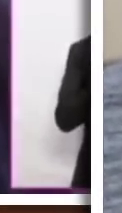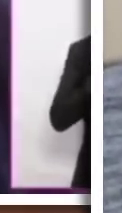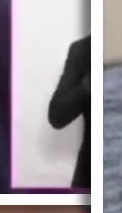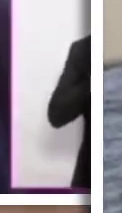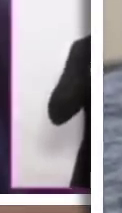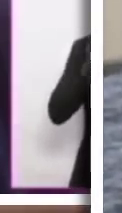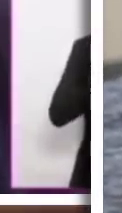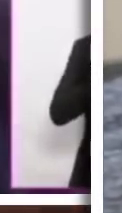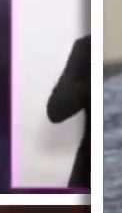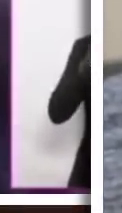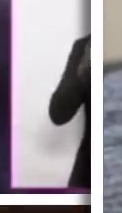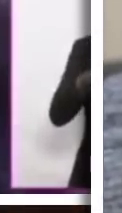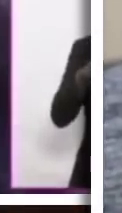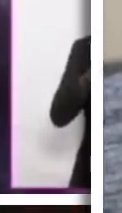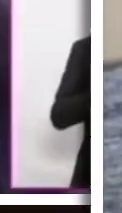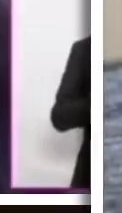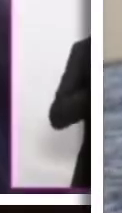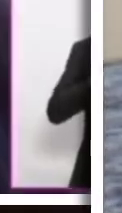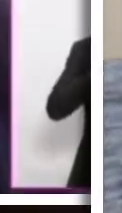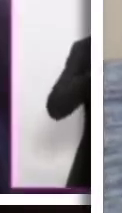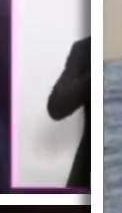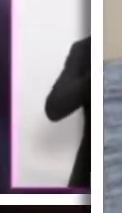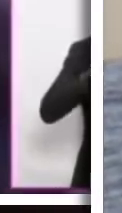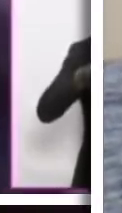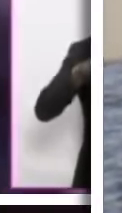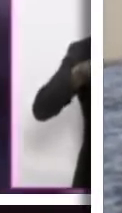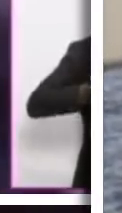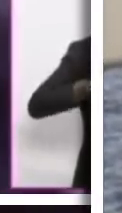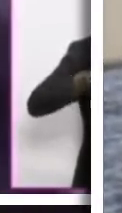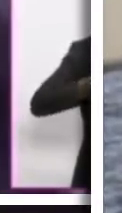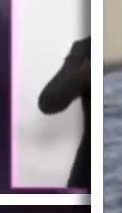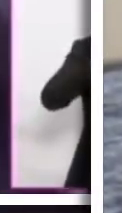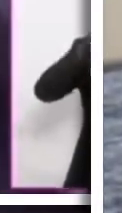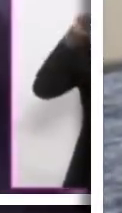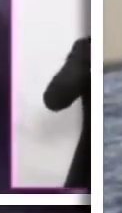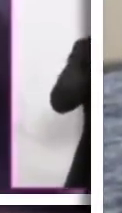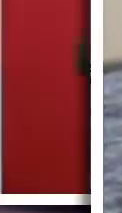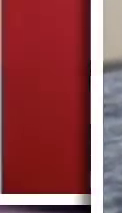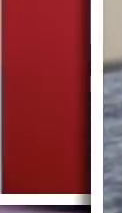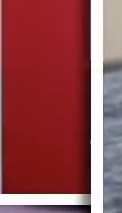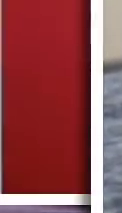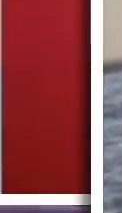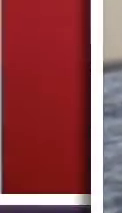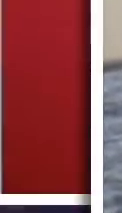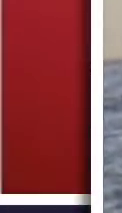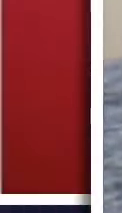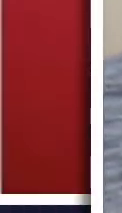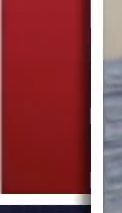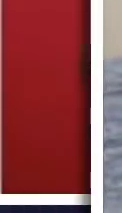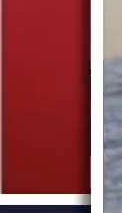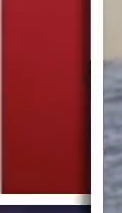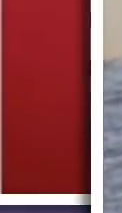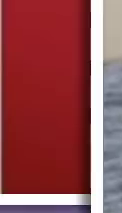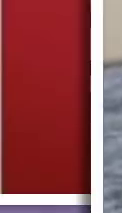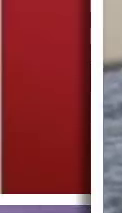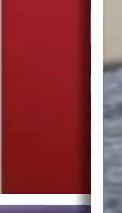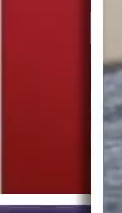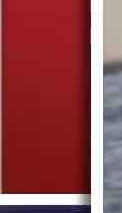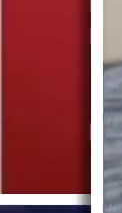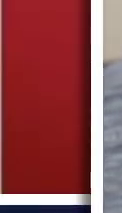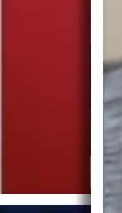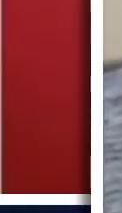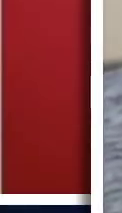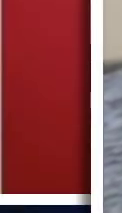pues que no pueden ser porque desde el punto de vista del ine la conferencia de prensa su propaganda gubernamental es algo realmente impresionante